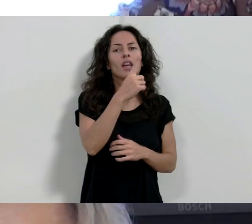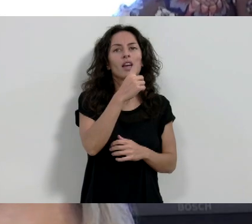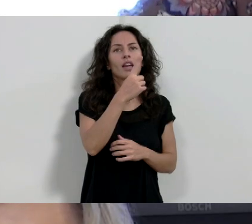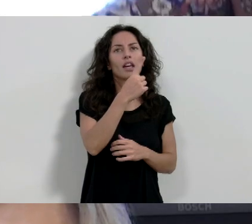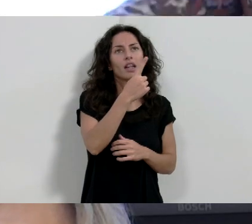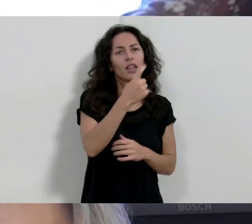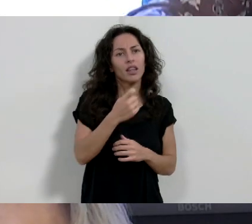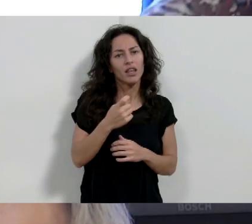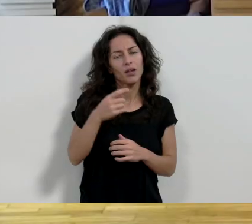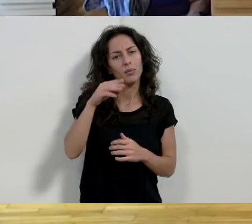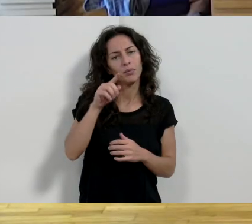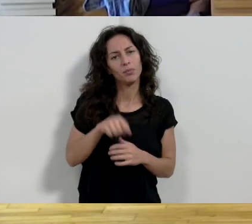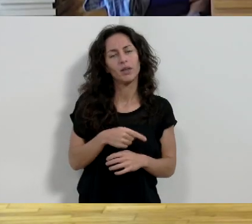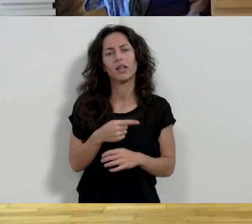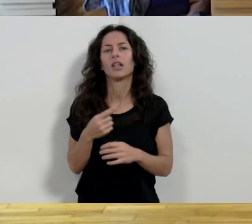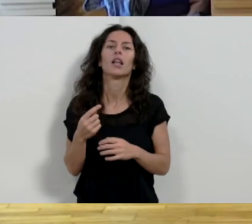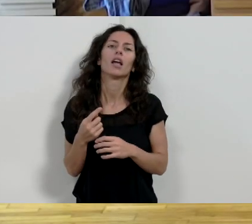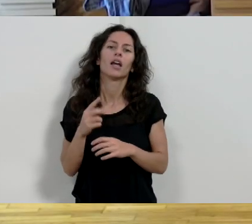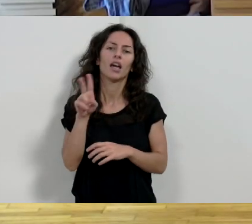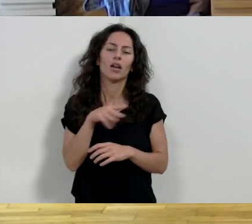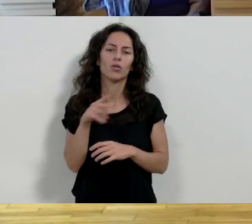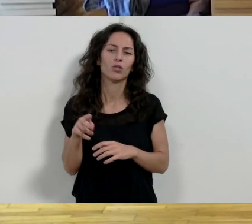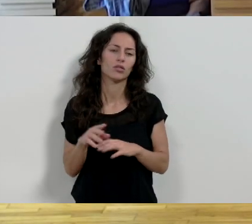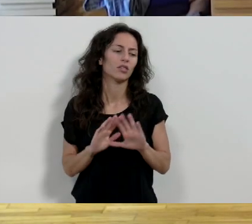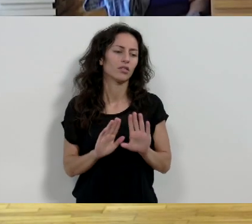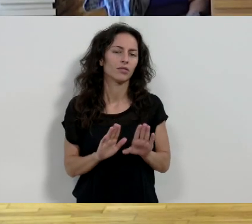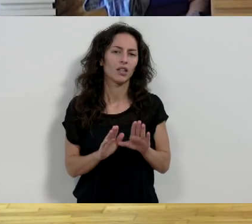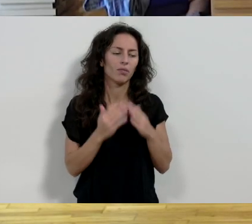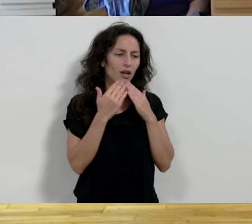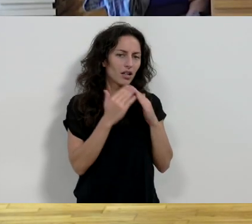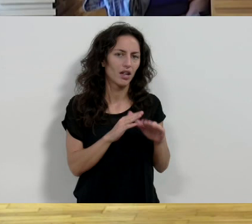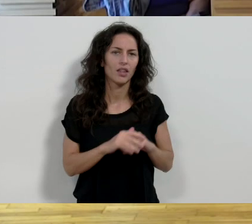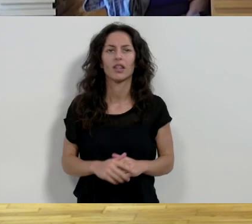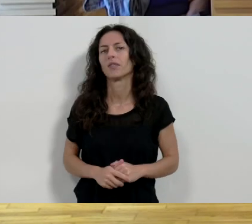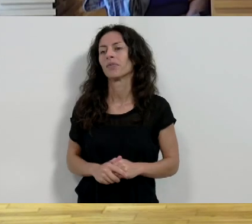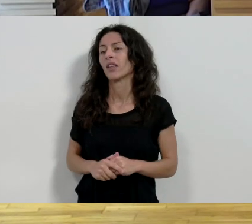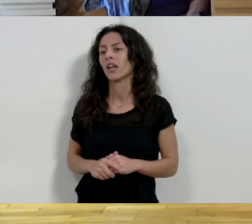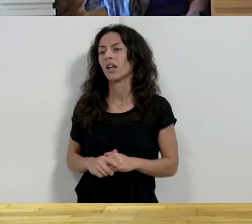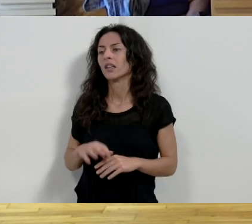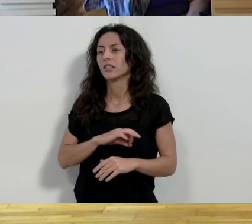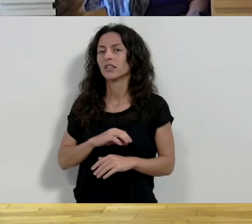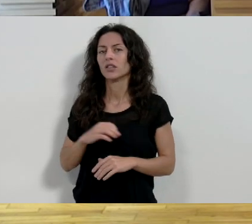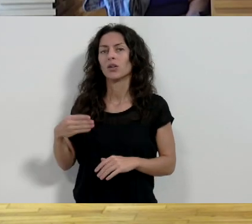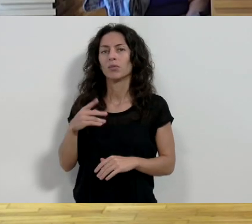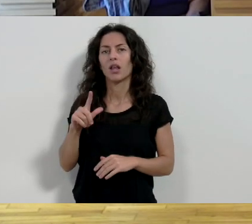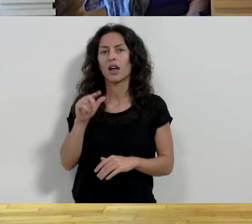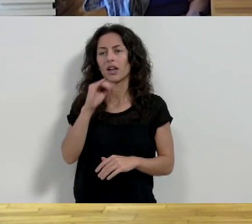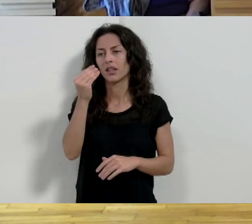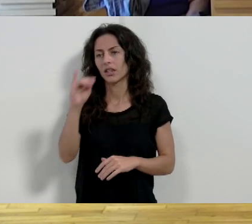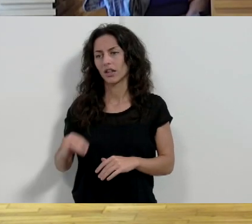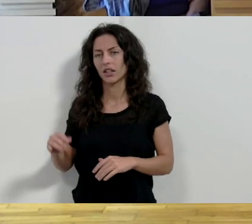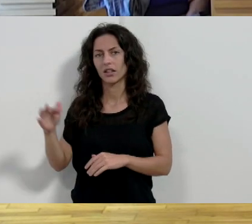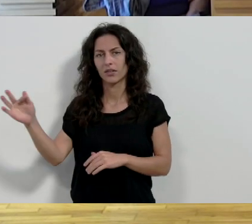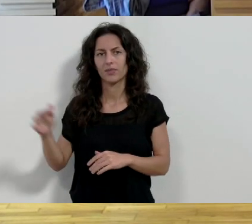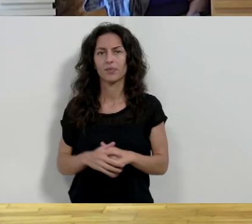gracias. Gracias, señora Roncero. Pues tiene la palabra el señor Blázquez por el Grupo Municipal Vox. Con